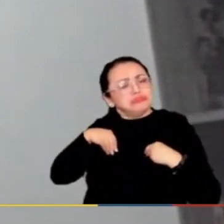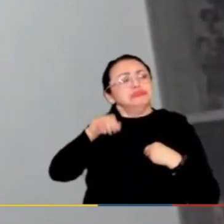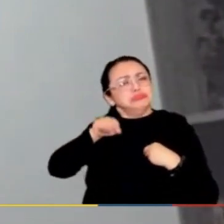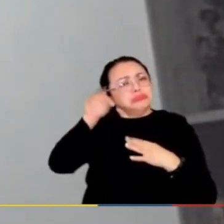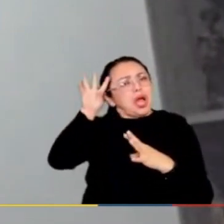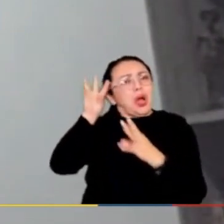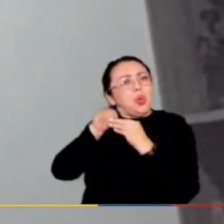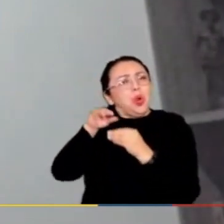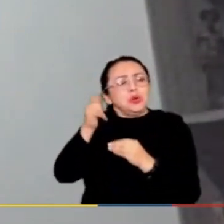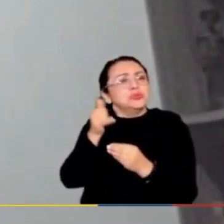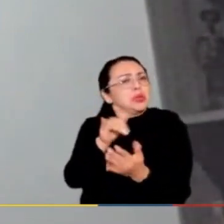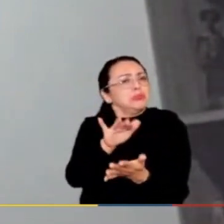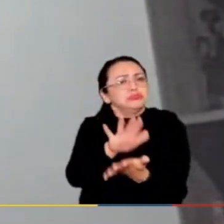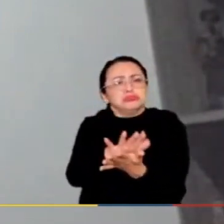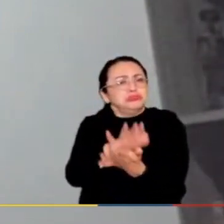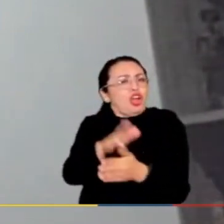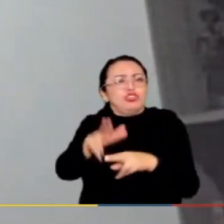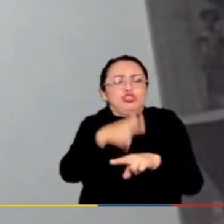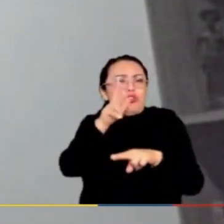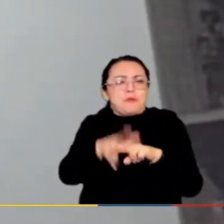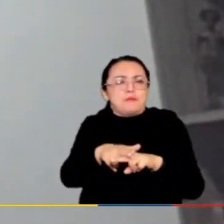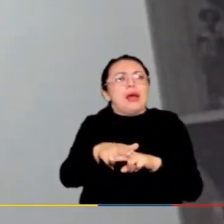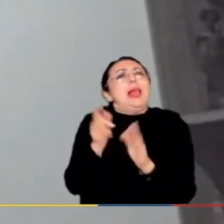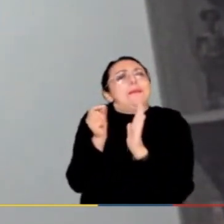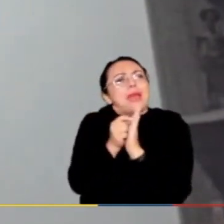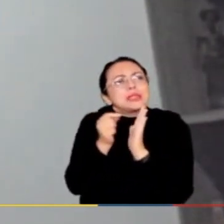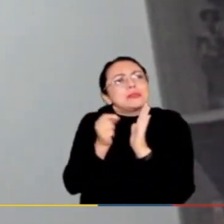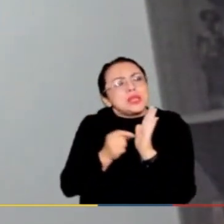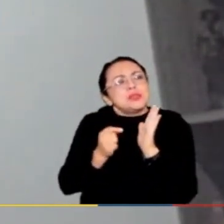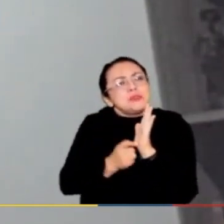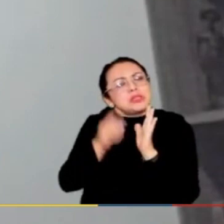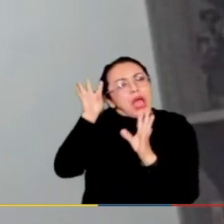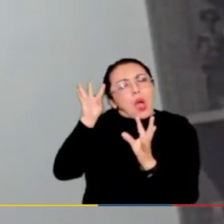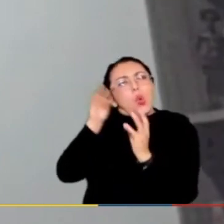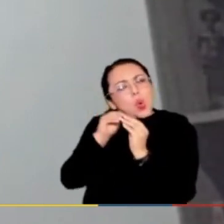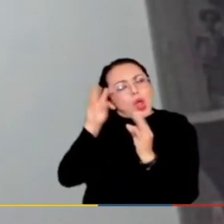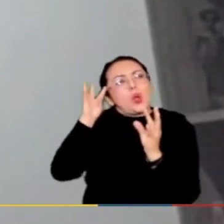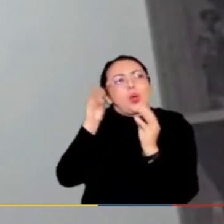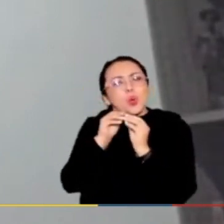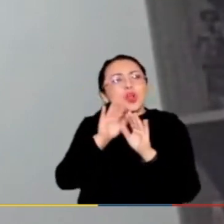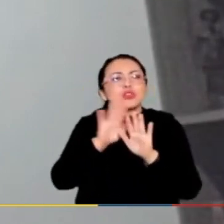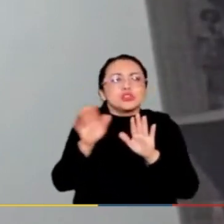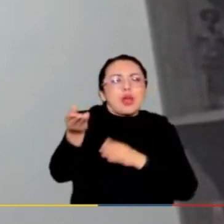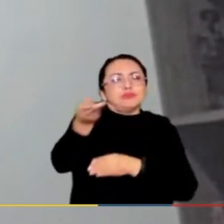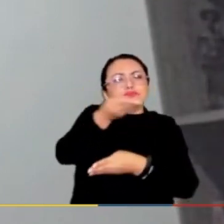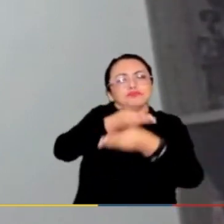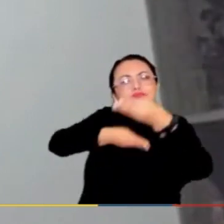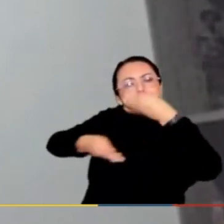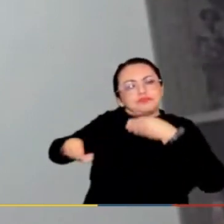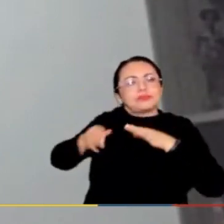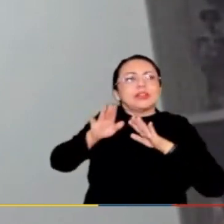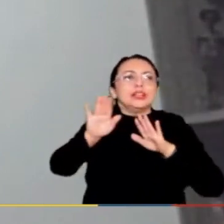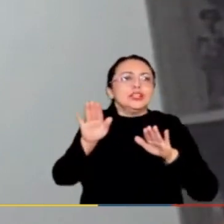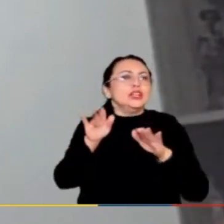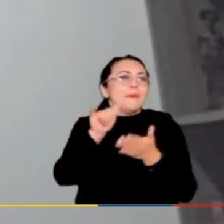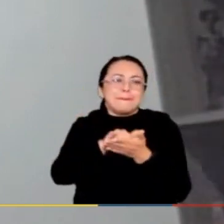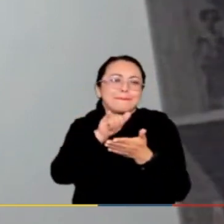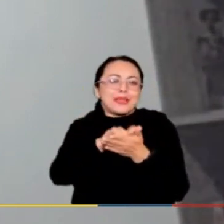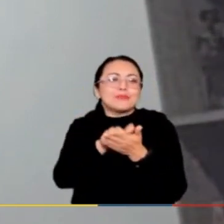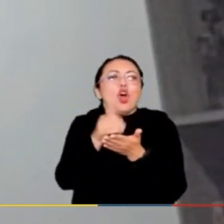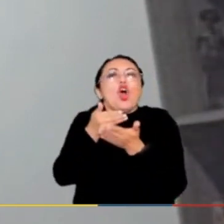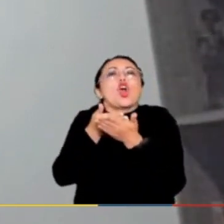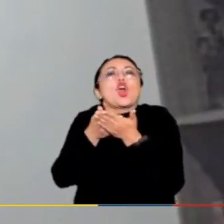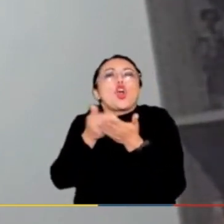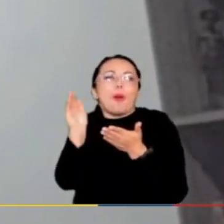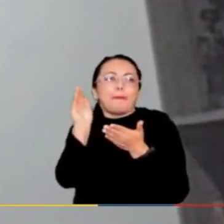de forma pacífica se habían realizado numerosas operaciones de financiamiento de transacciones bancarias relacionadas con la misma compra de